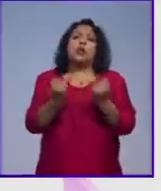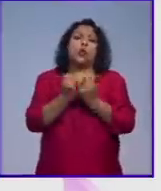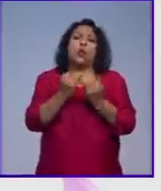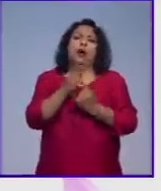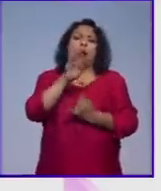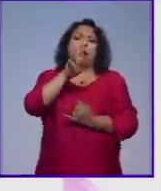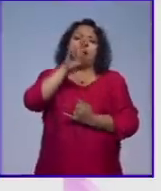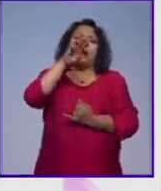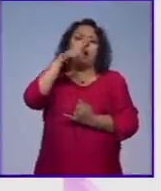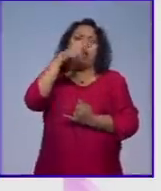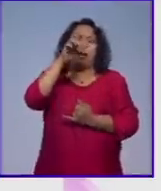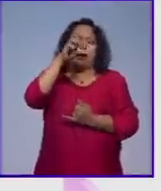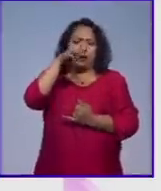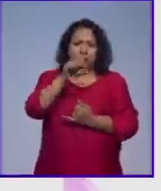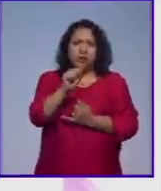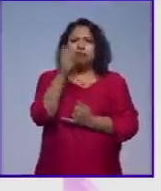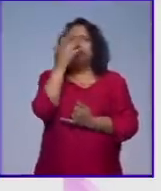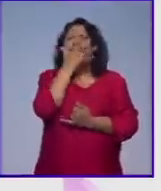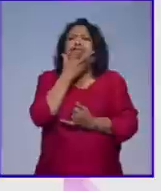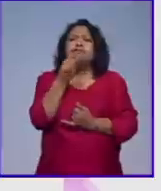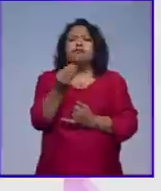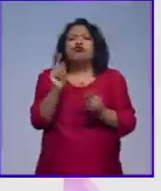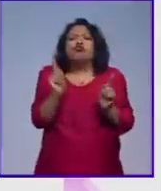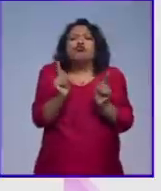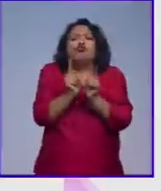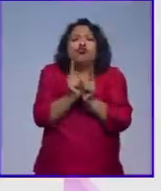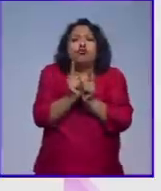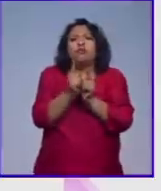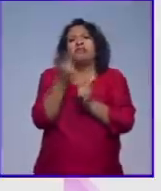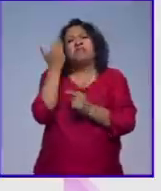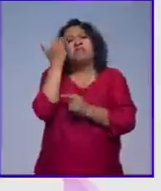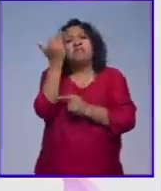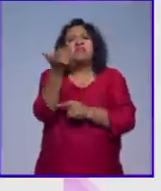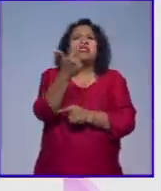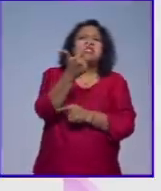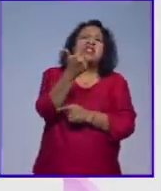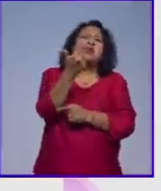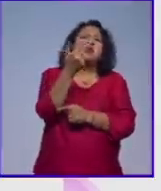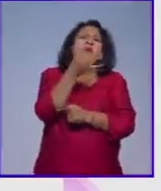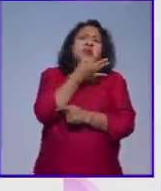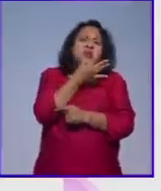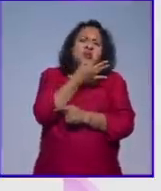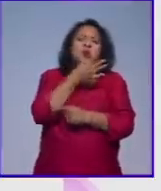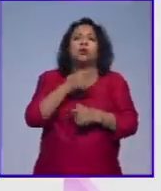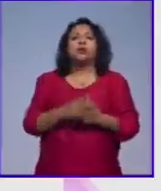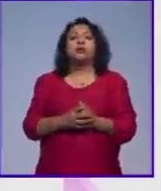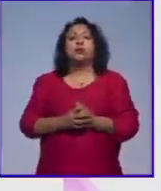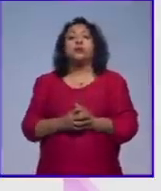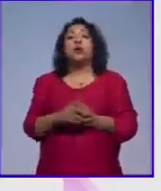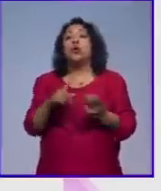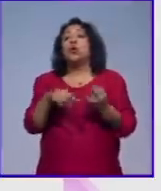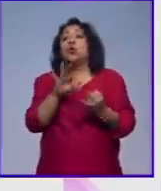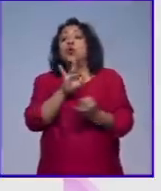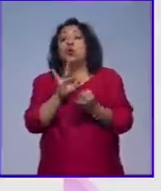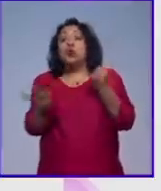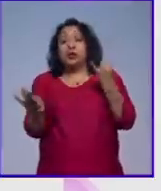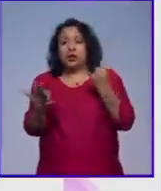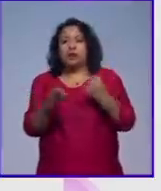Brahms, con una construcción maravillosa. Es una miniatura que dura 7-8 minutos. Y